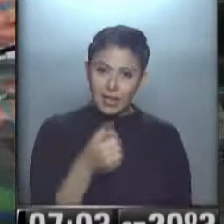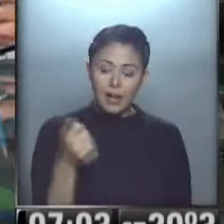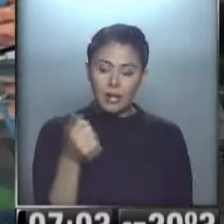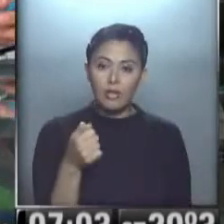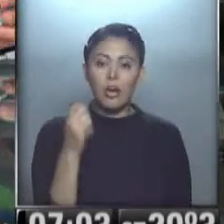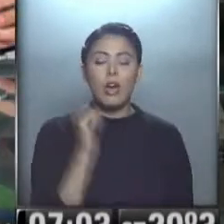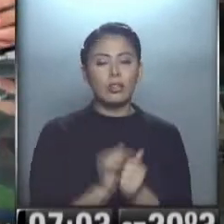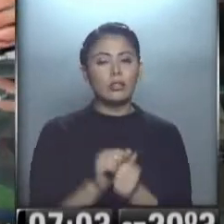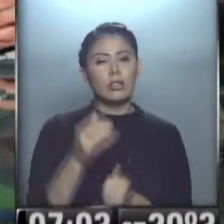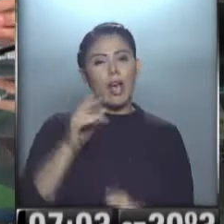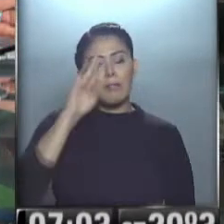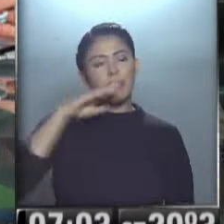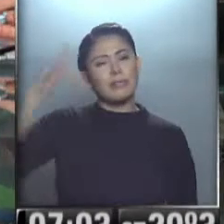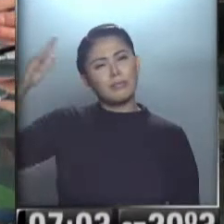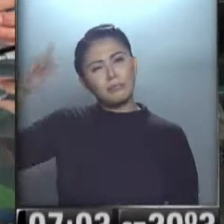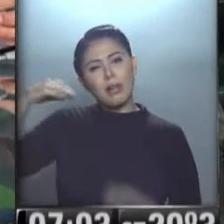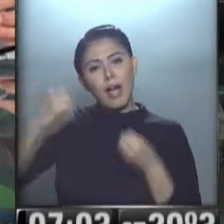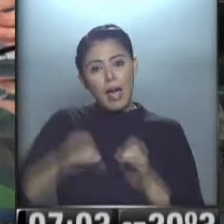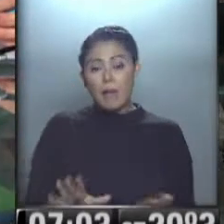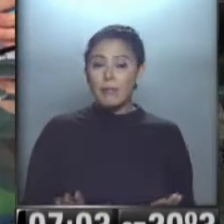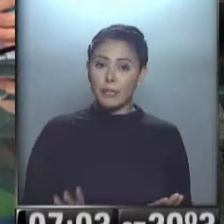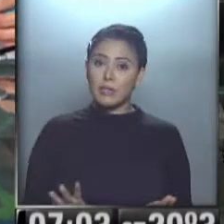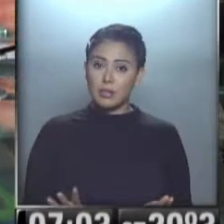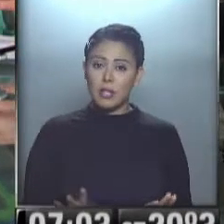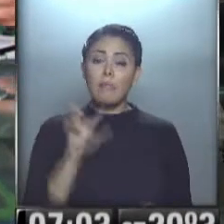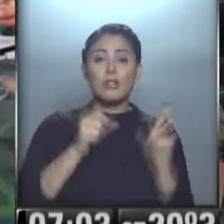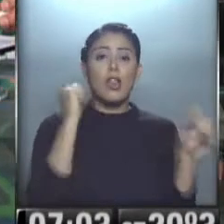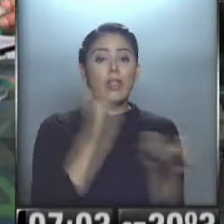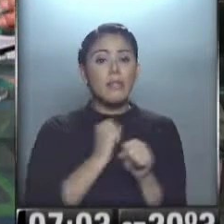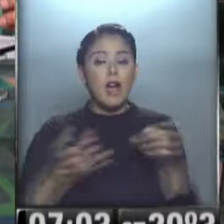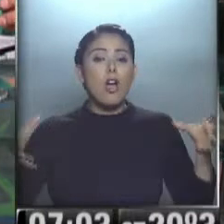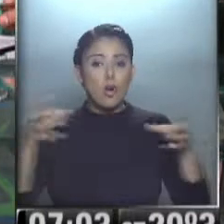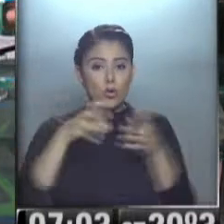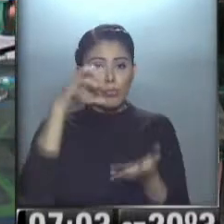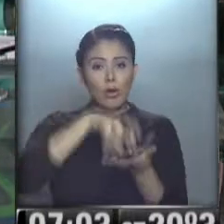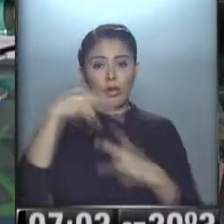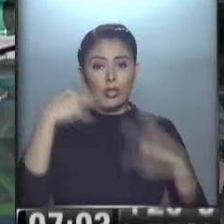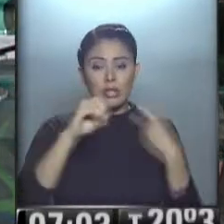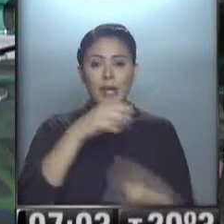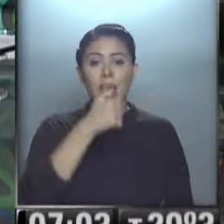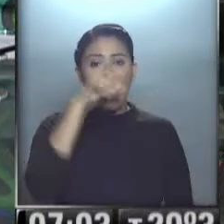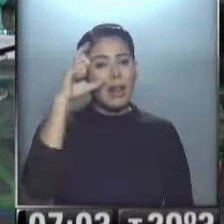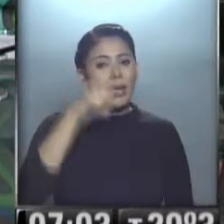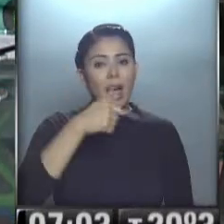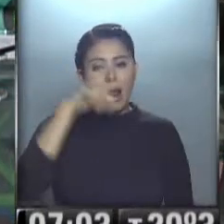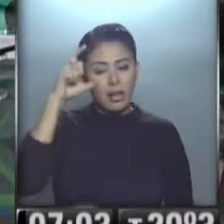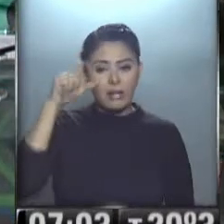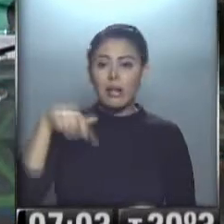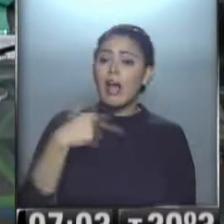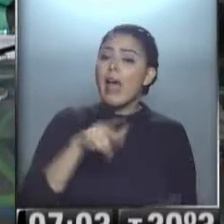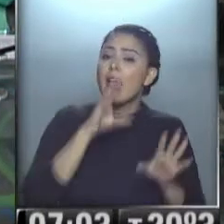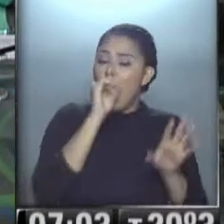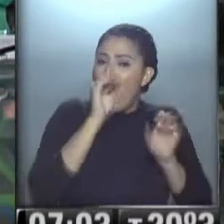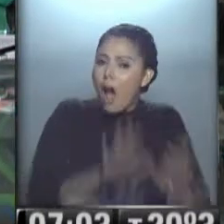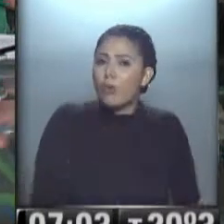en una experiencia como ya hace varios meses y tiene como protagonistas a los trabajadores del restaurant alegales están resistiendo la posibilidad de un